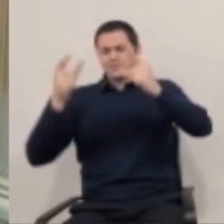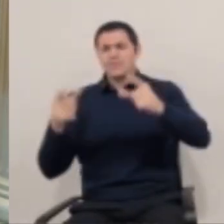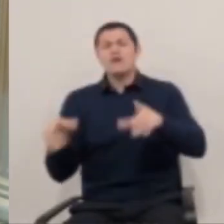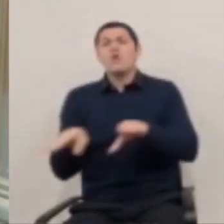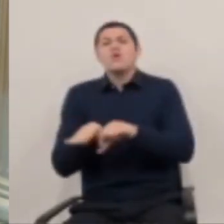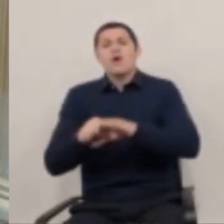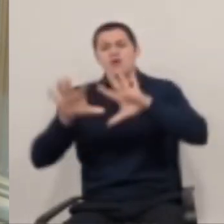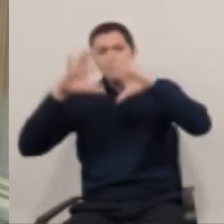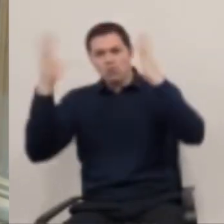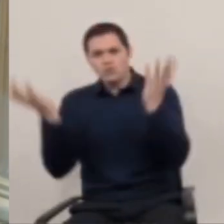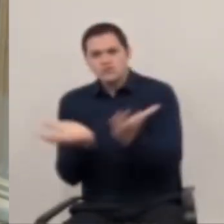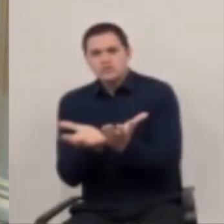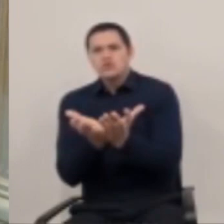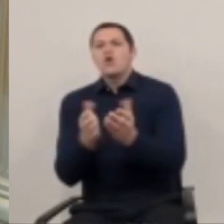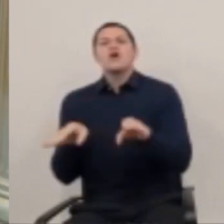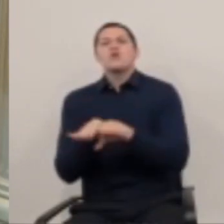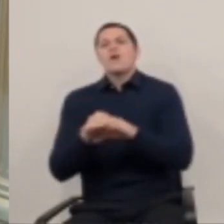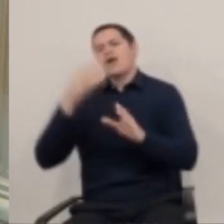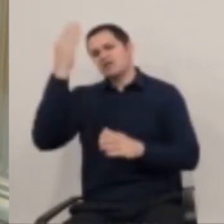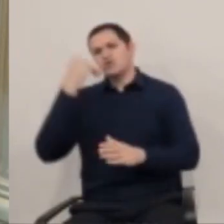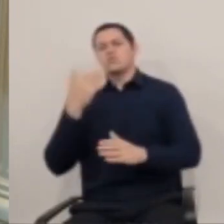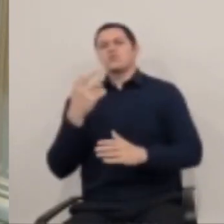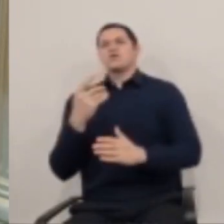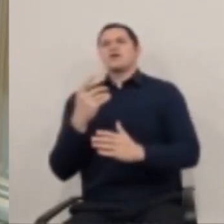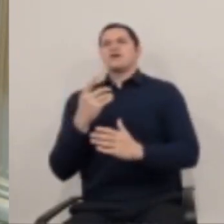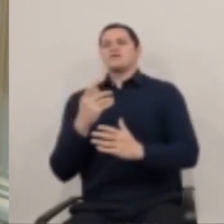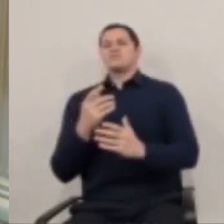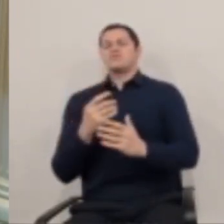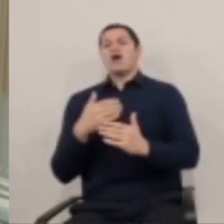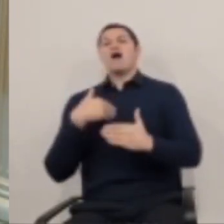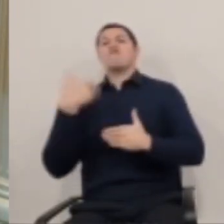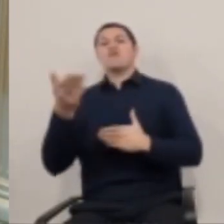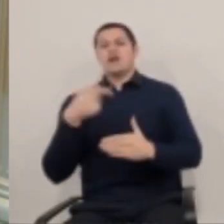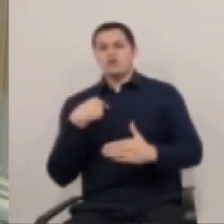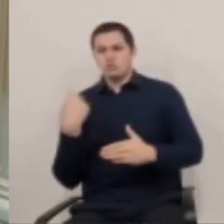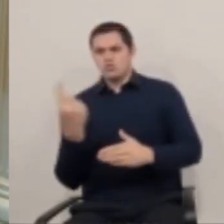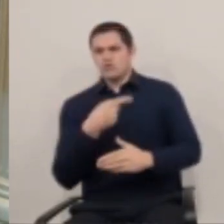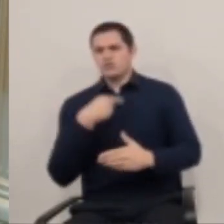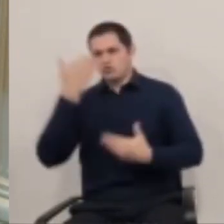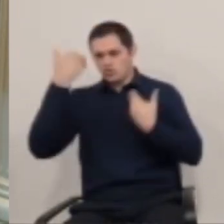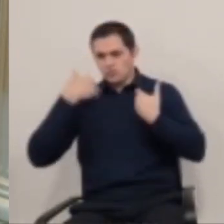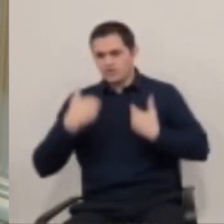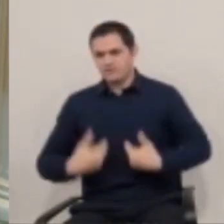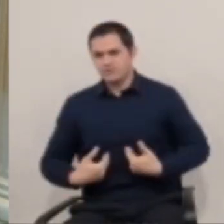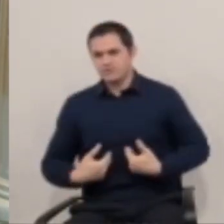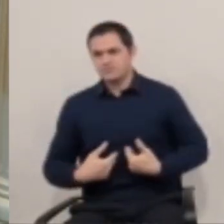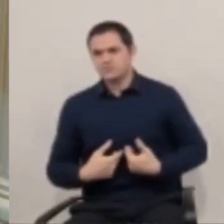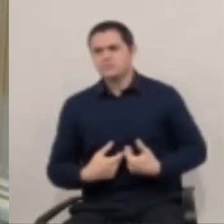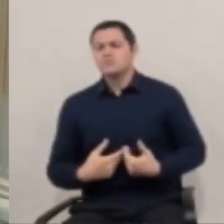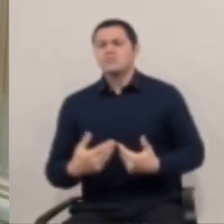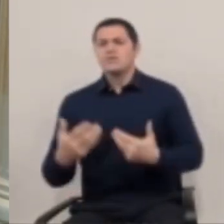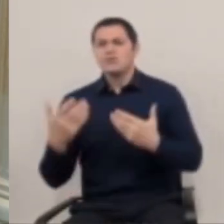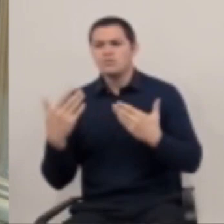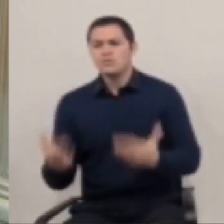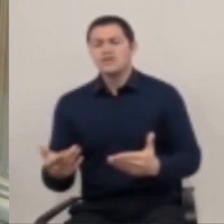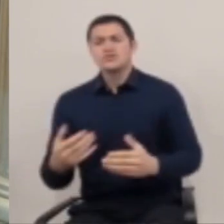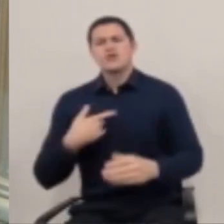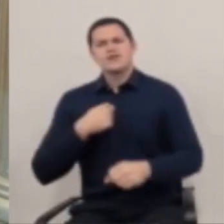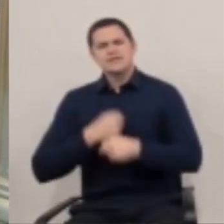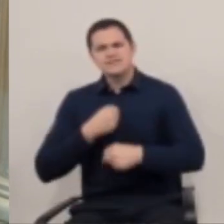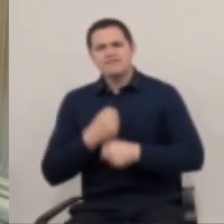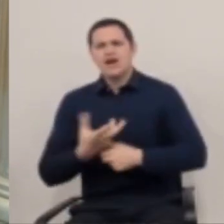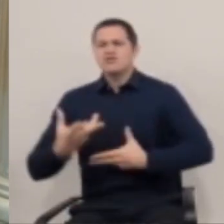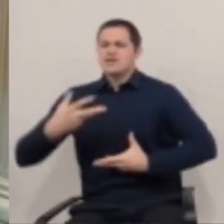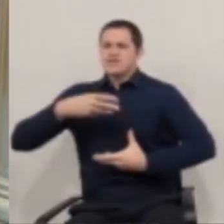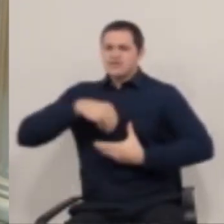nuestra actitud hacia la realidad que yace fuera de nuestro cuerpo. El deseo de la imagen es, entonces, el trabajo de nuestra interioridad,